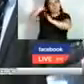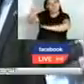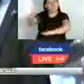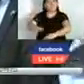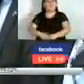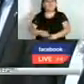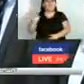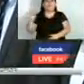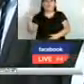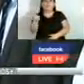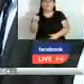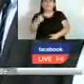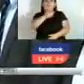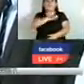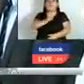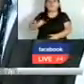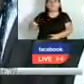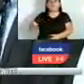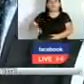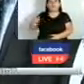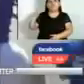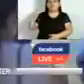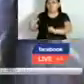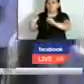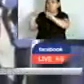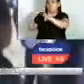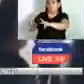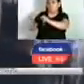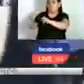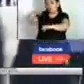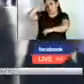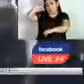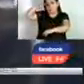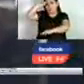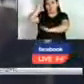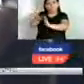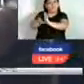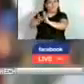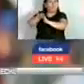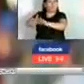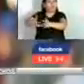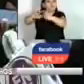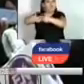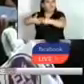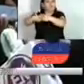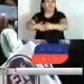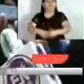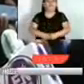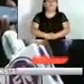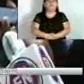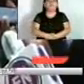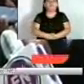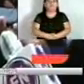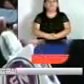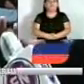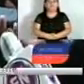comunidad salvadoreña tendrá mayores oportunidades de crecer empresarialmente hablando. En este